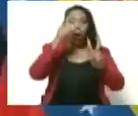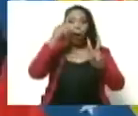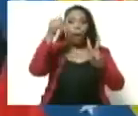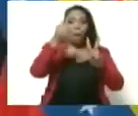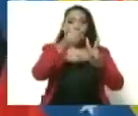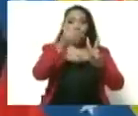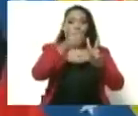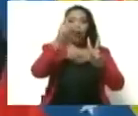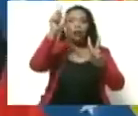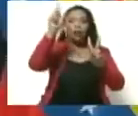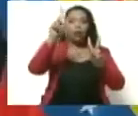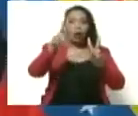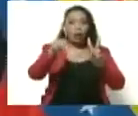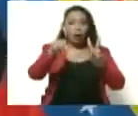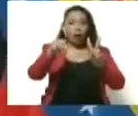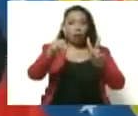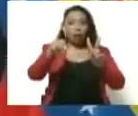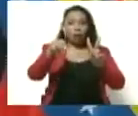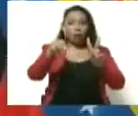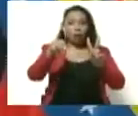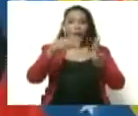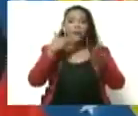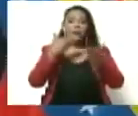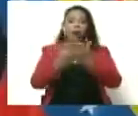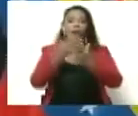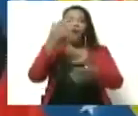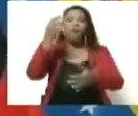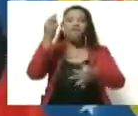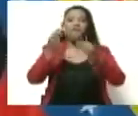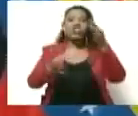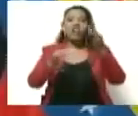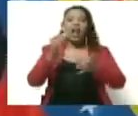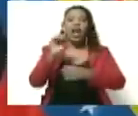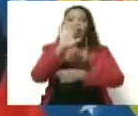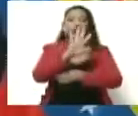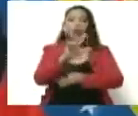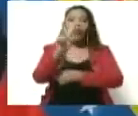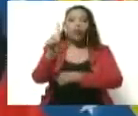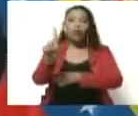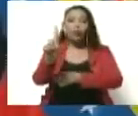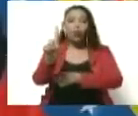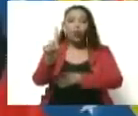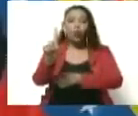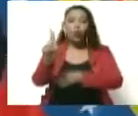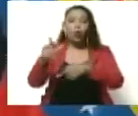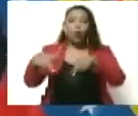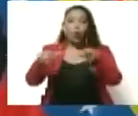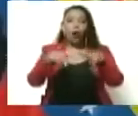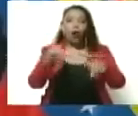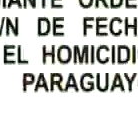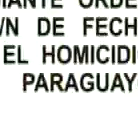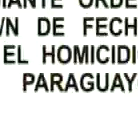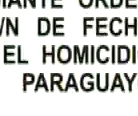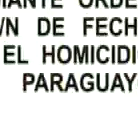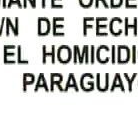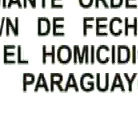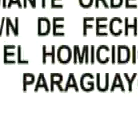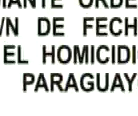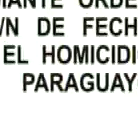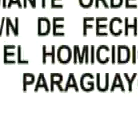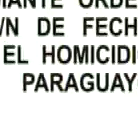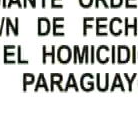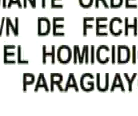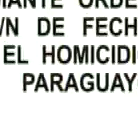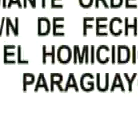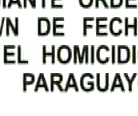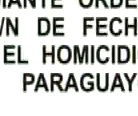Esta persona también está siendo requerido por la Fiscalía 51, local URI, de Cartagena,